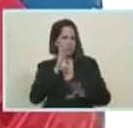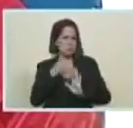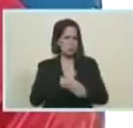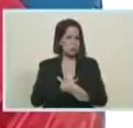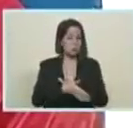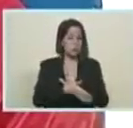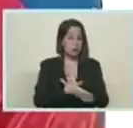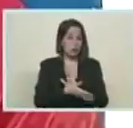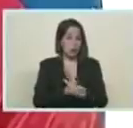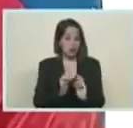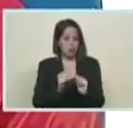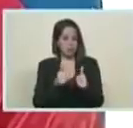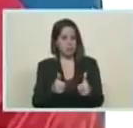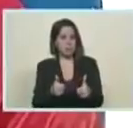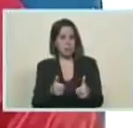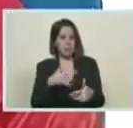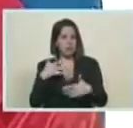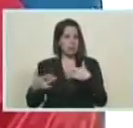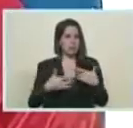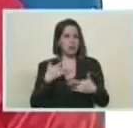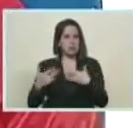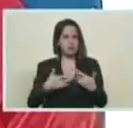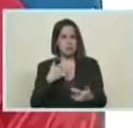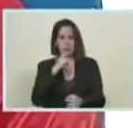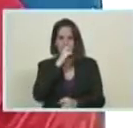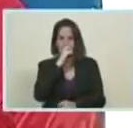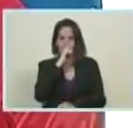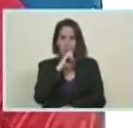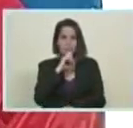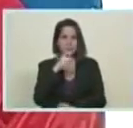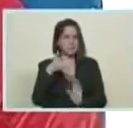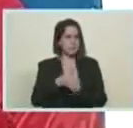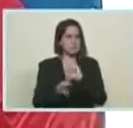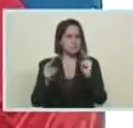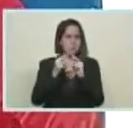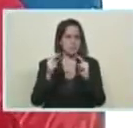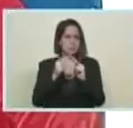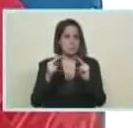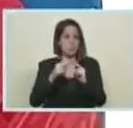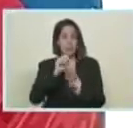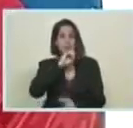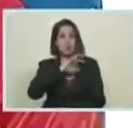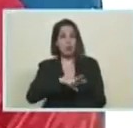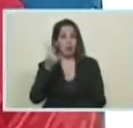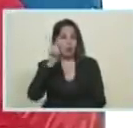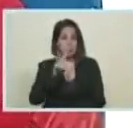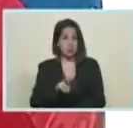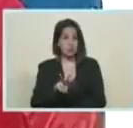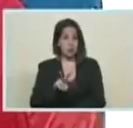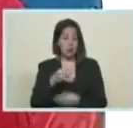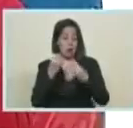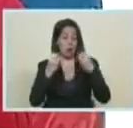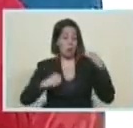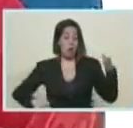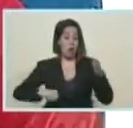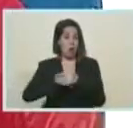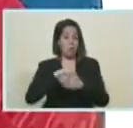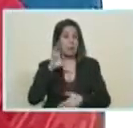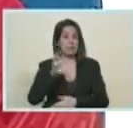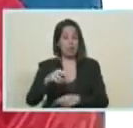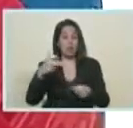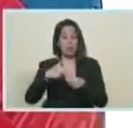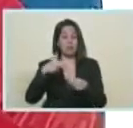y comenzó a activarse lo que se conoce en la historia de Venezuela como el golpe de